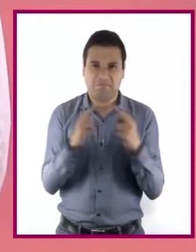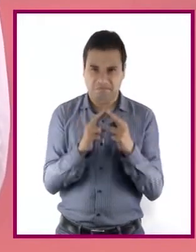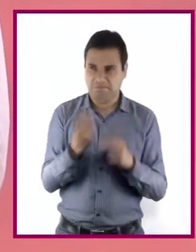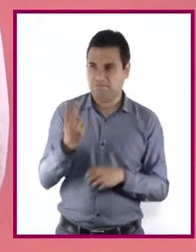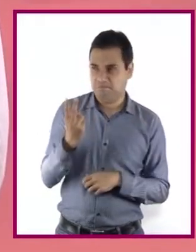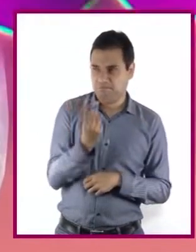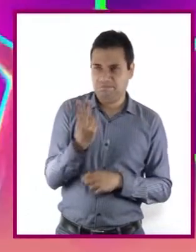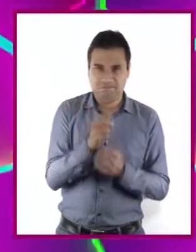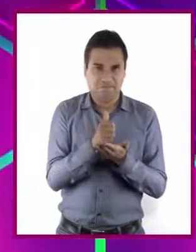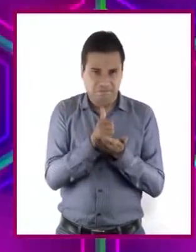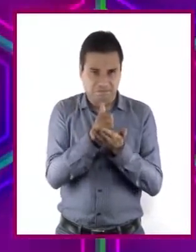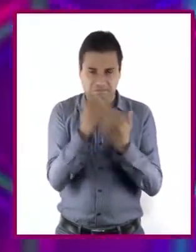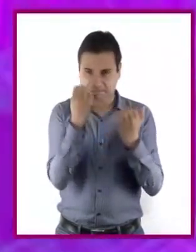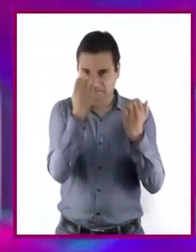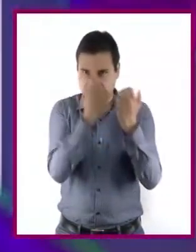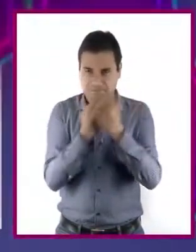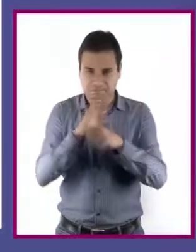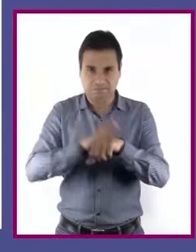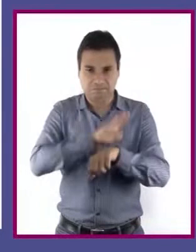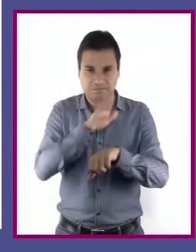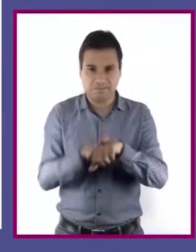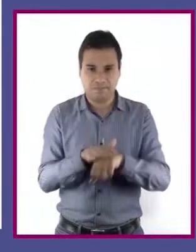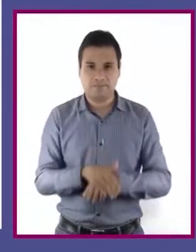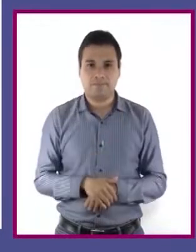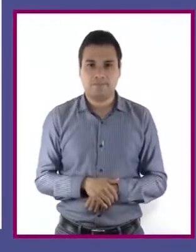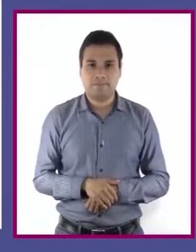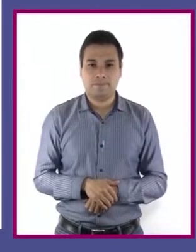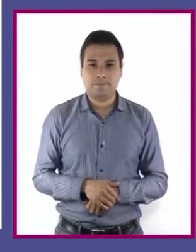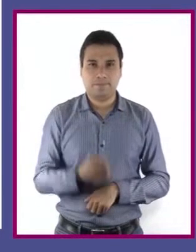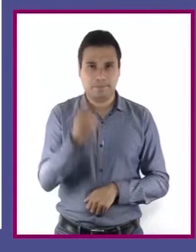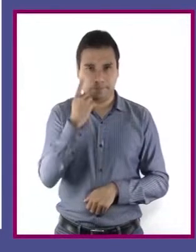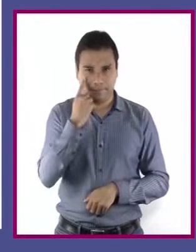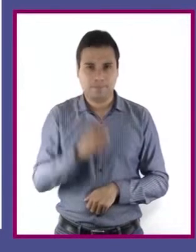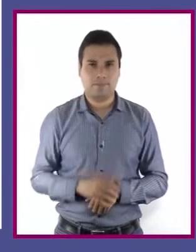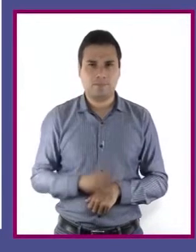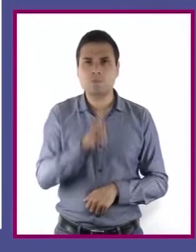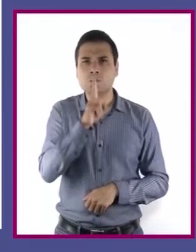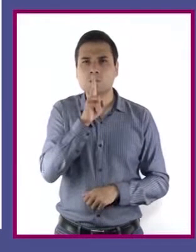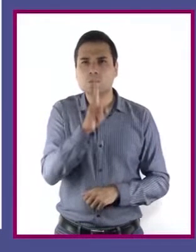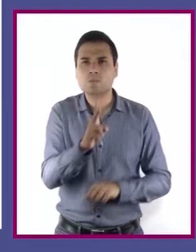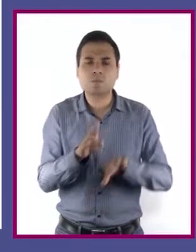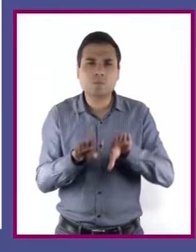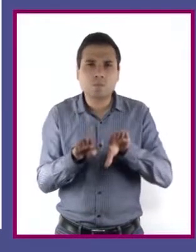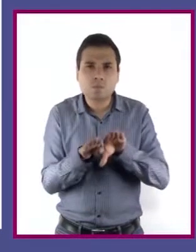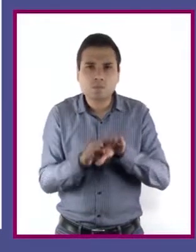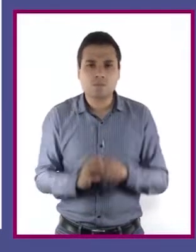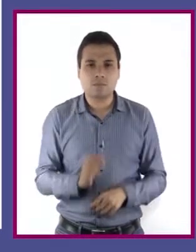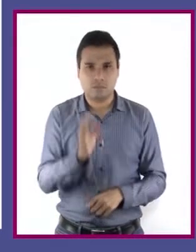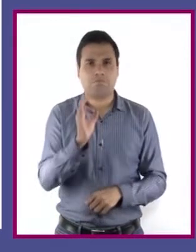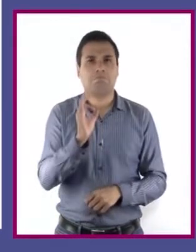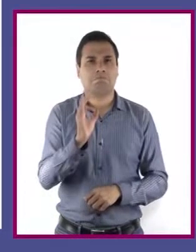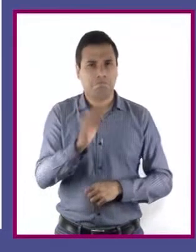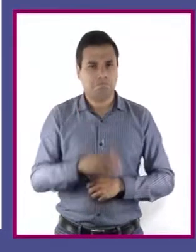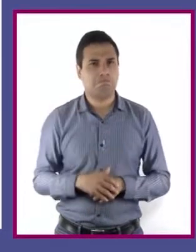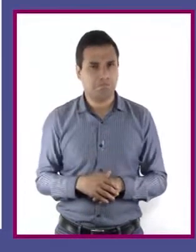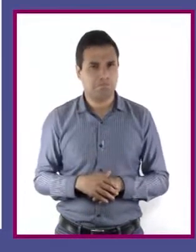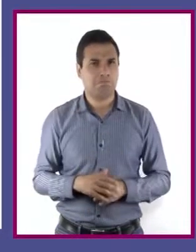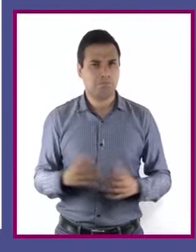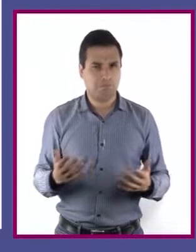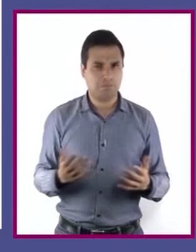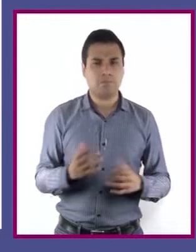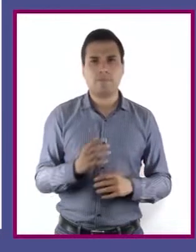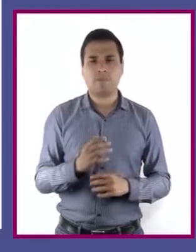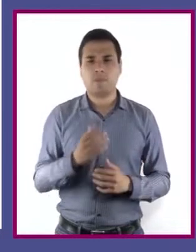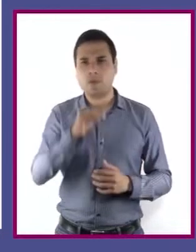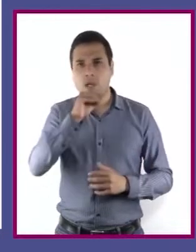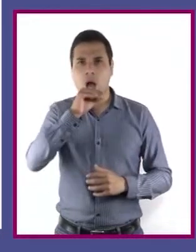con ustedes. Con respecto al uso de voz, estuvo muy bien, utilizaron una gama extensa de cualidades vocales